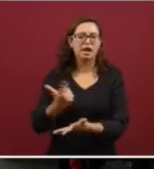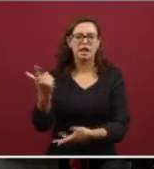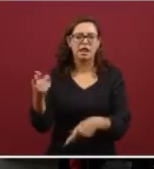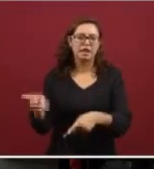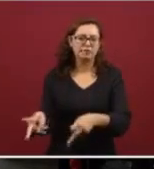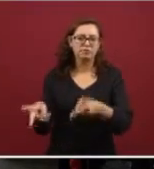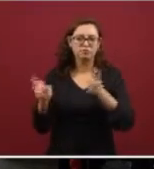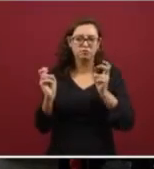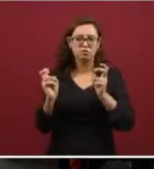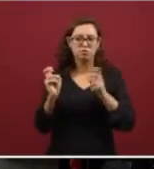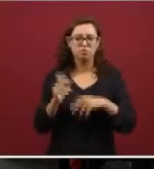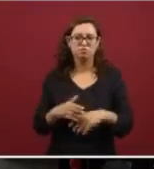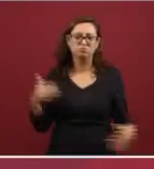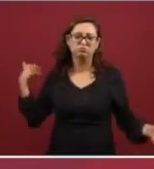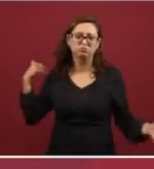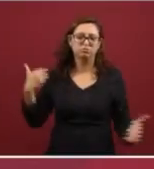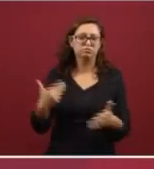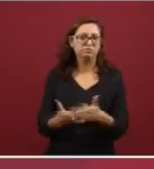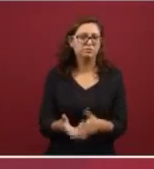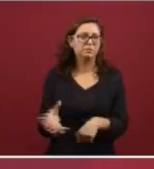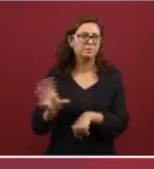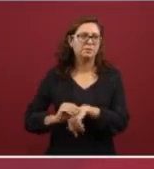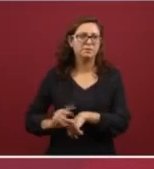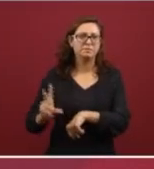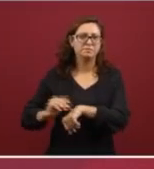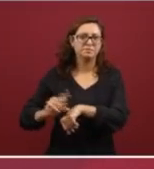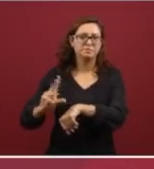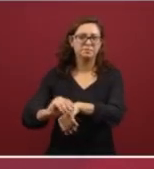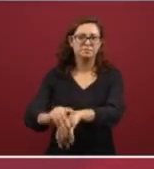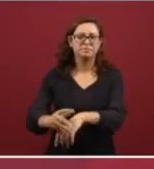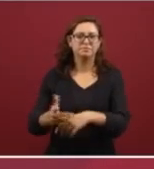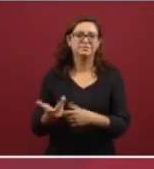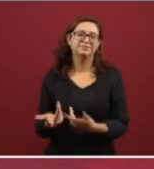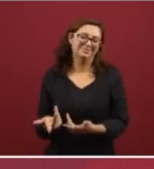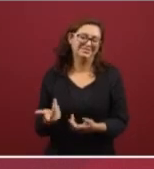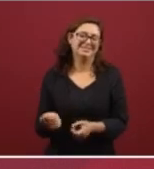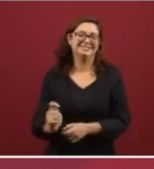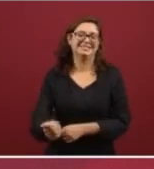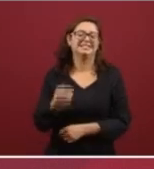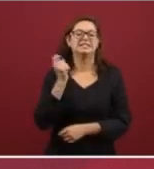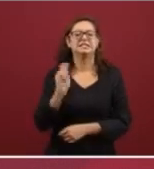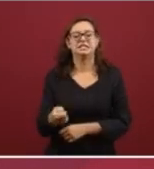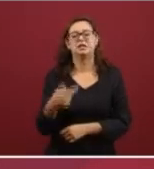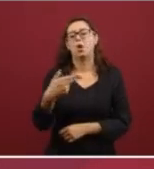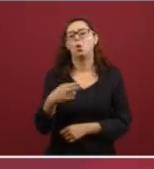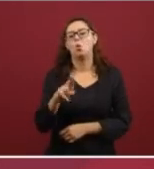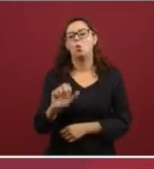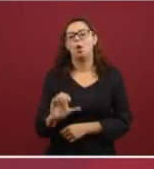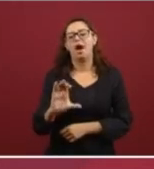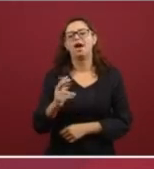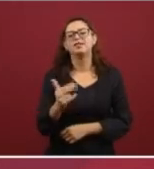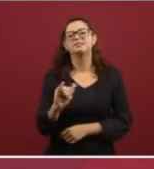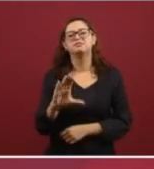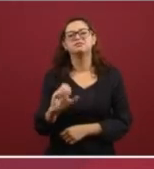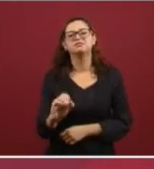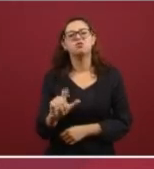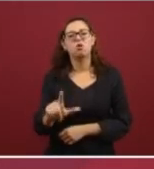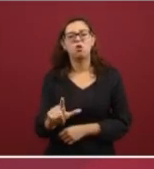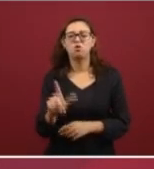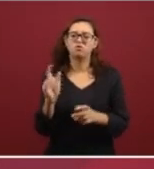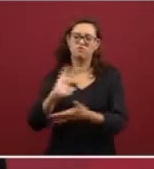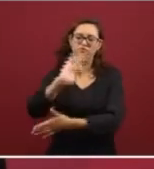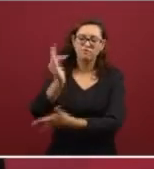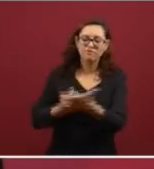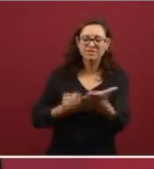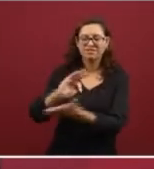que se permitió el huachicoleo en las facturas y